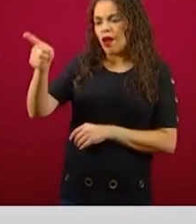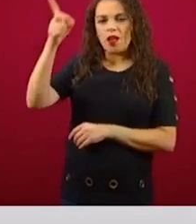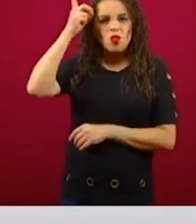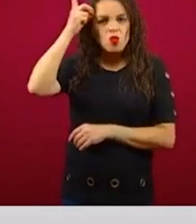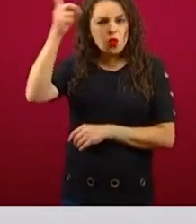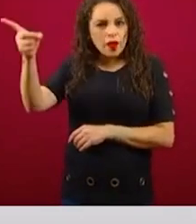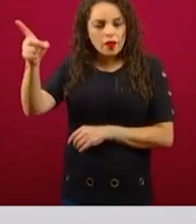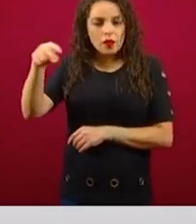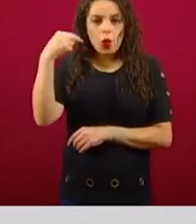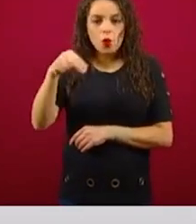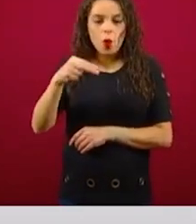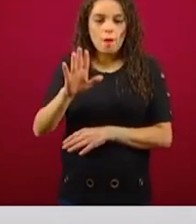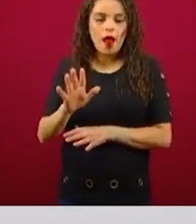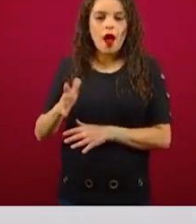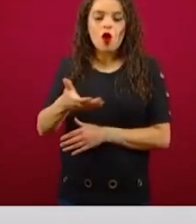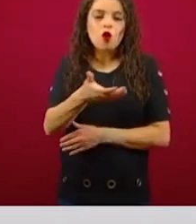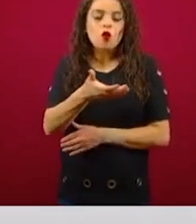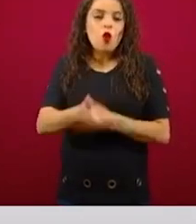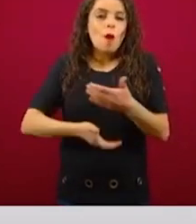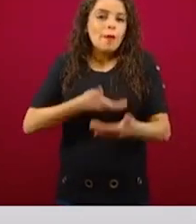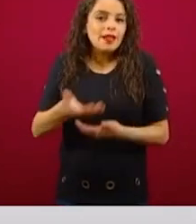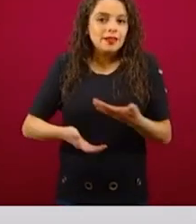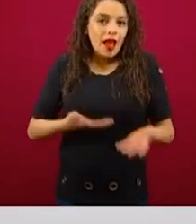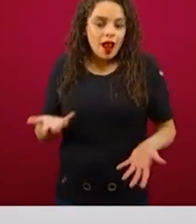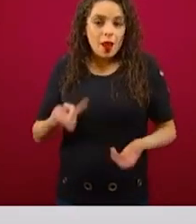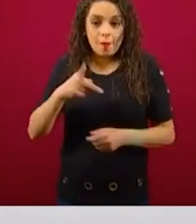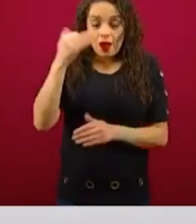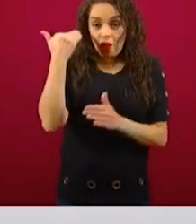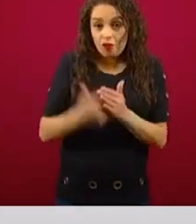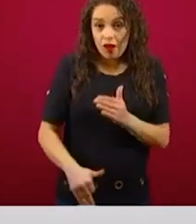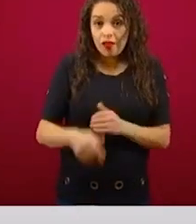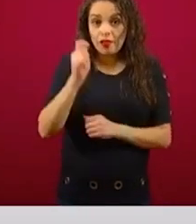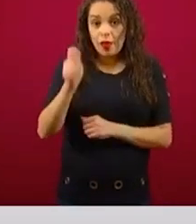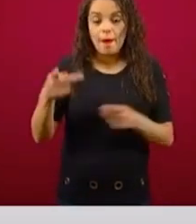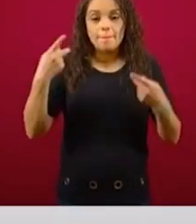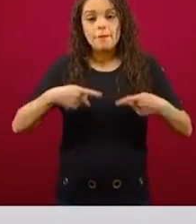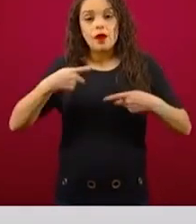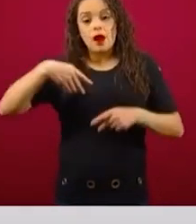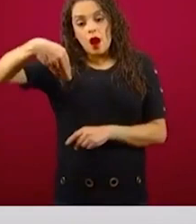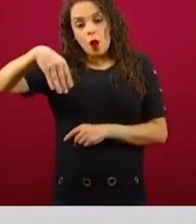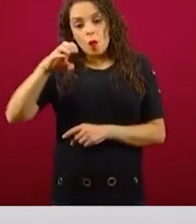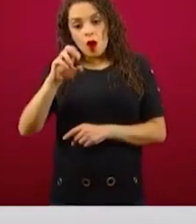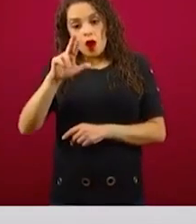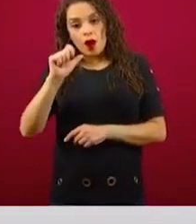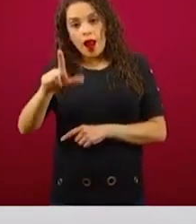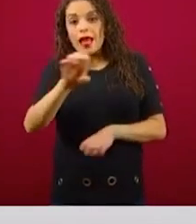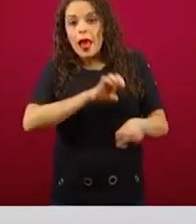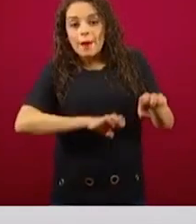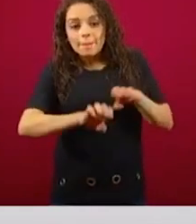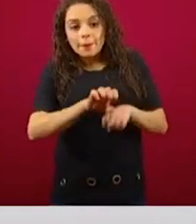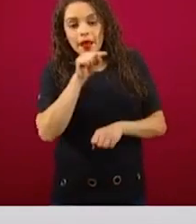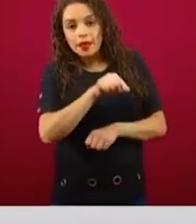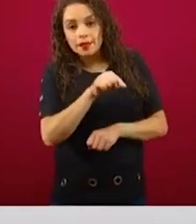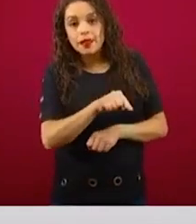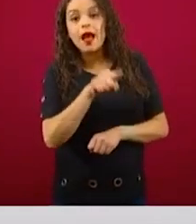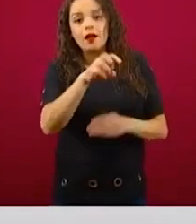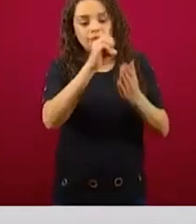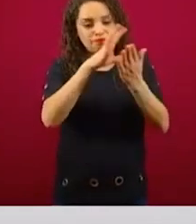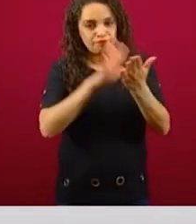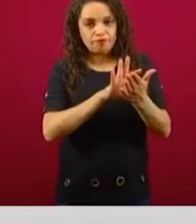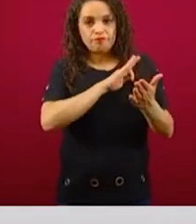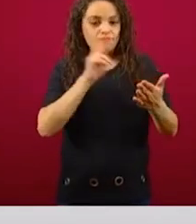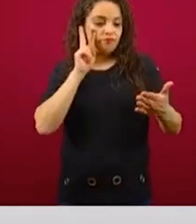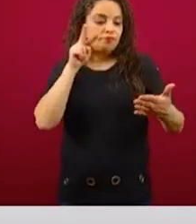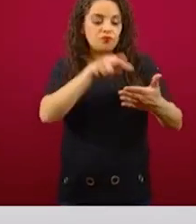no sabemos cuál es el nombre oficial, llamémoslo así, el nombre de la persona moral, y por eso ahí aparece el nombre oficial